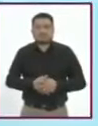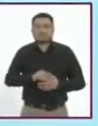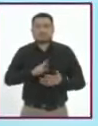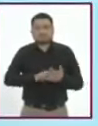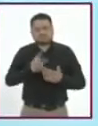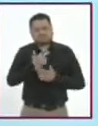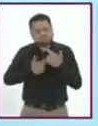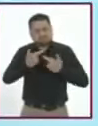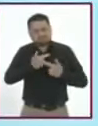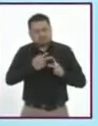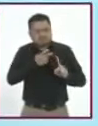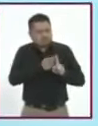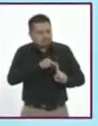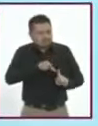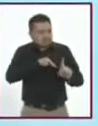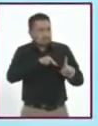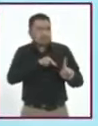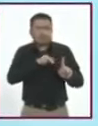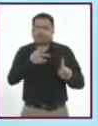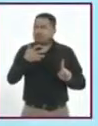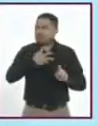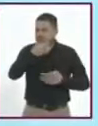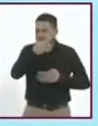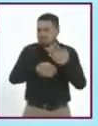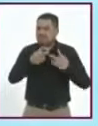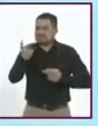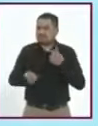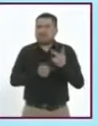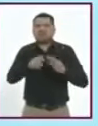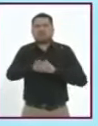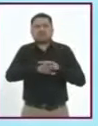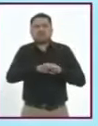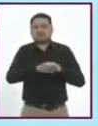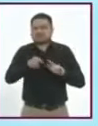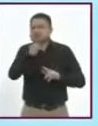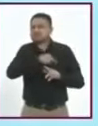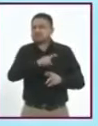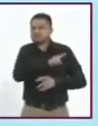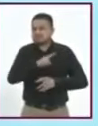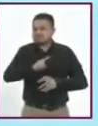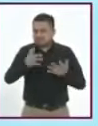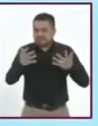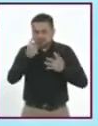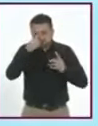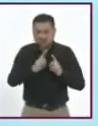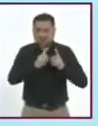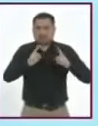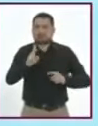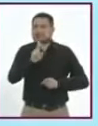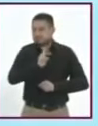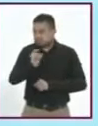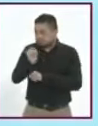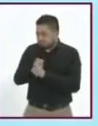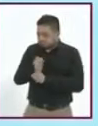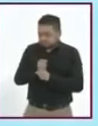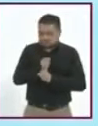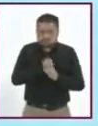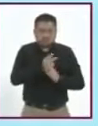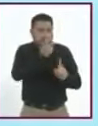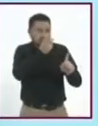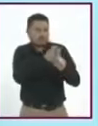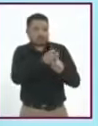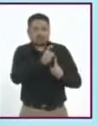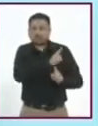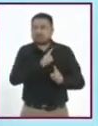Repasando lo que acabamos de observar, existen preguntas básicas que han de hacerse para desarrollar nuestra investigación. Estas